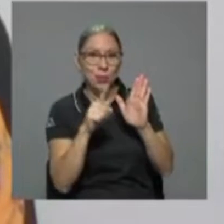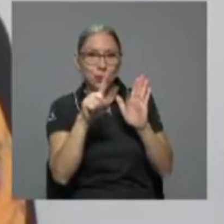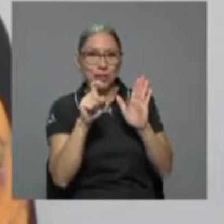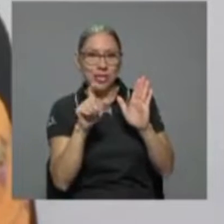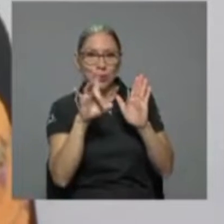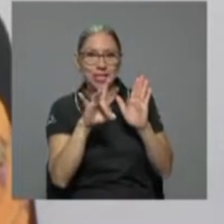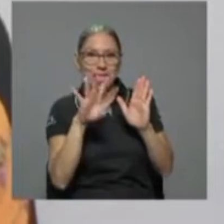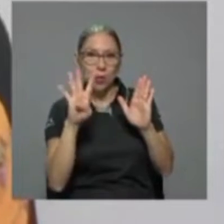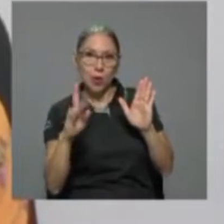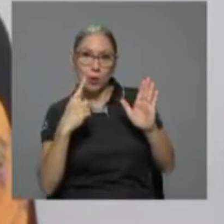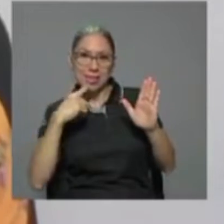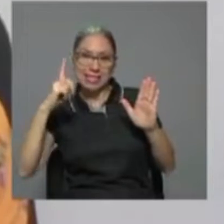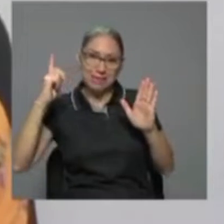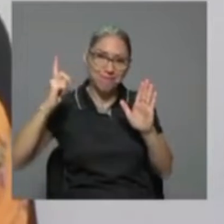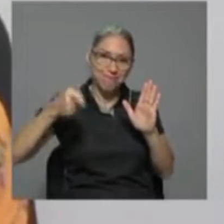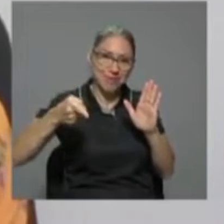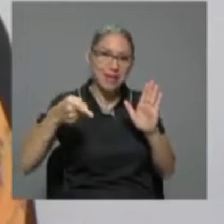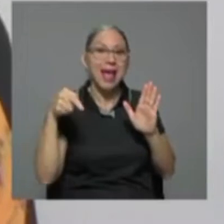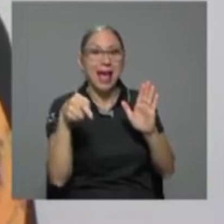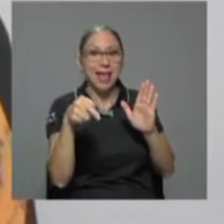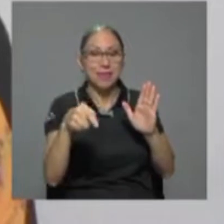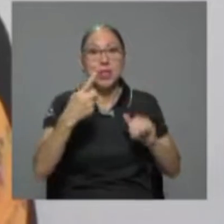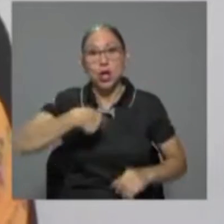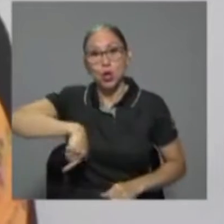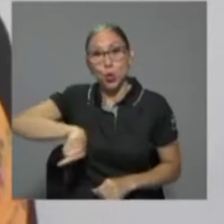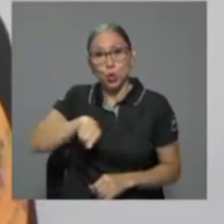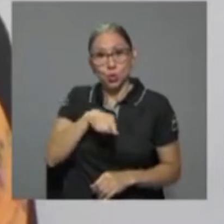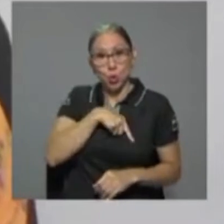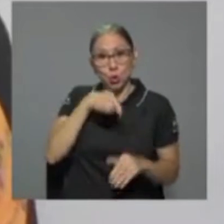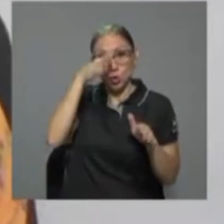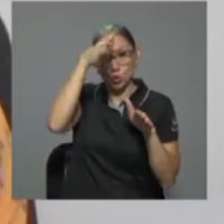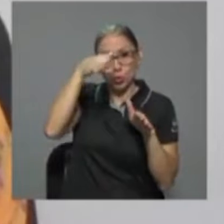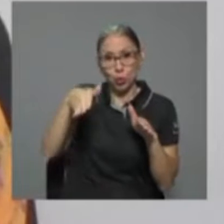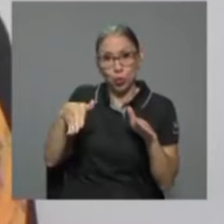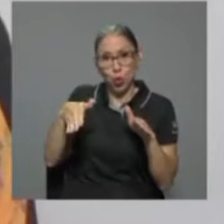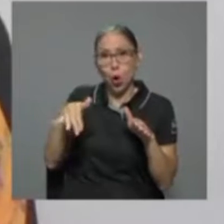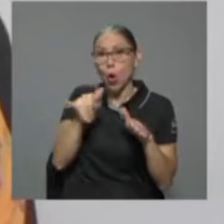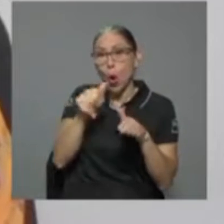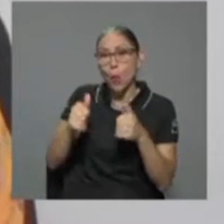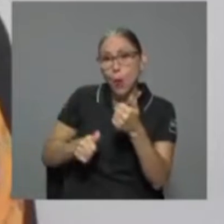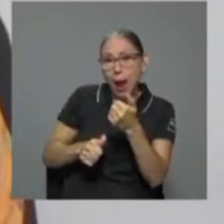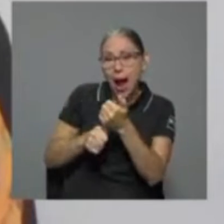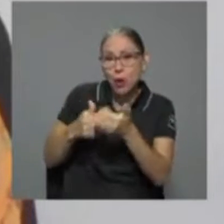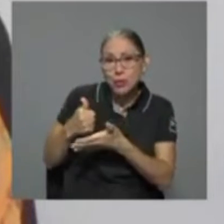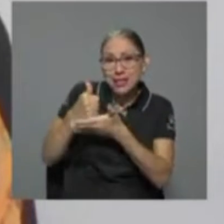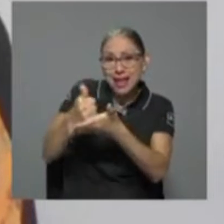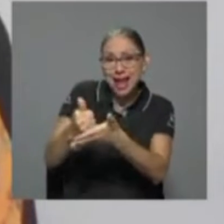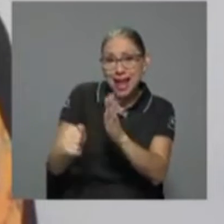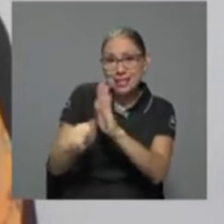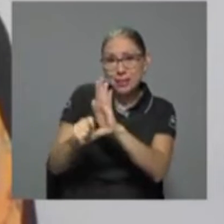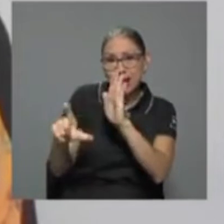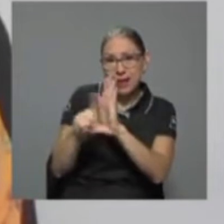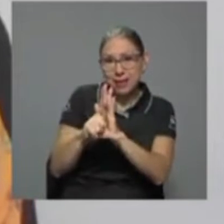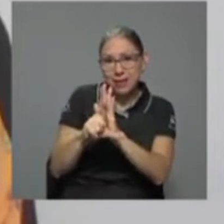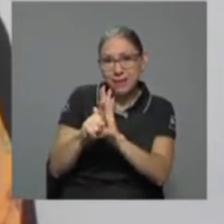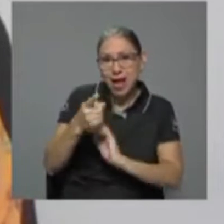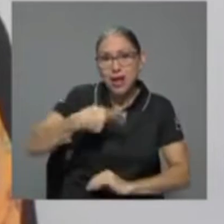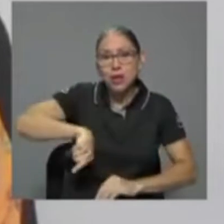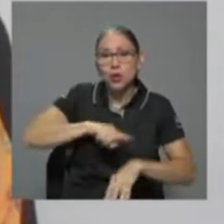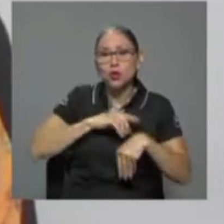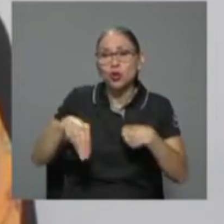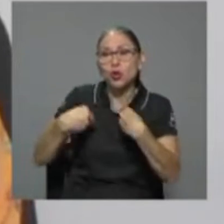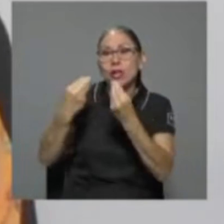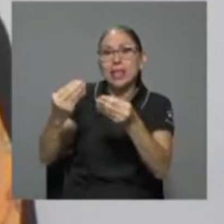184, donde nosotros en calidad de órgano auxiliar de la Asamblea Legislativa le remitimos una memoria del